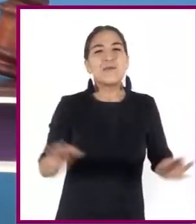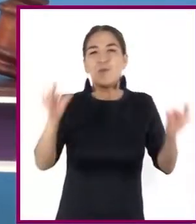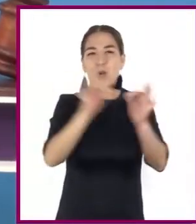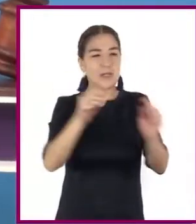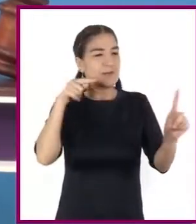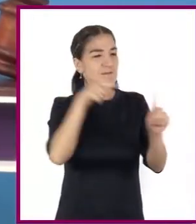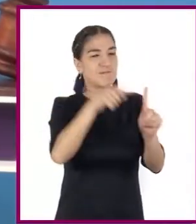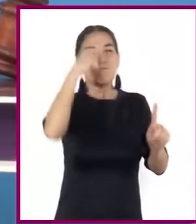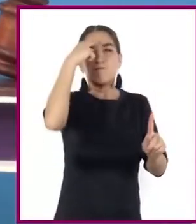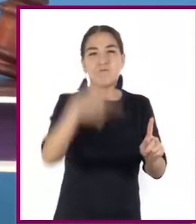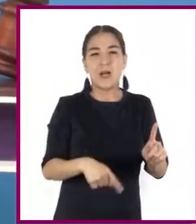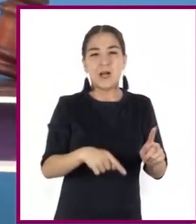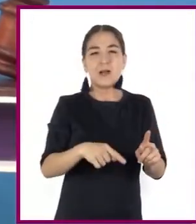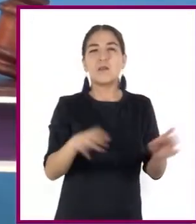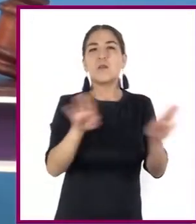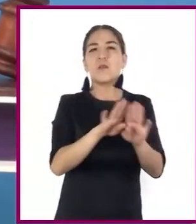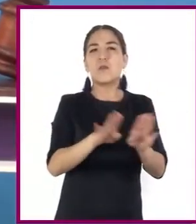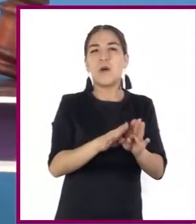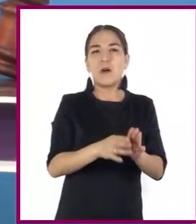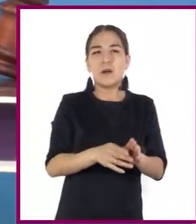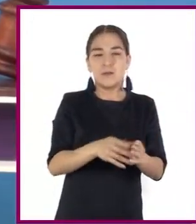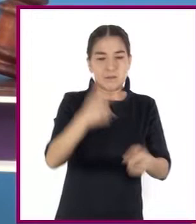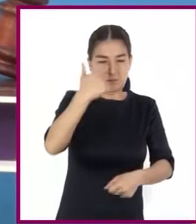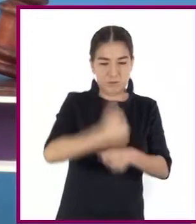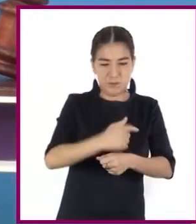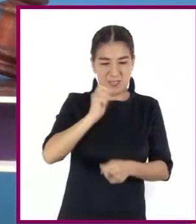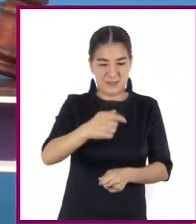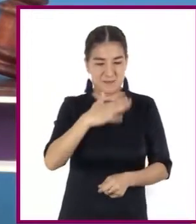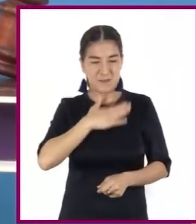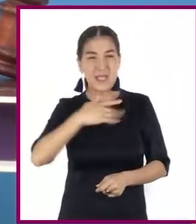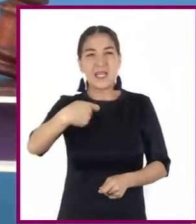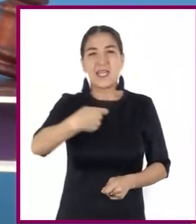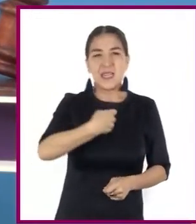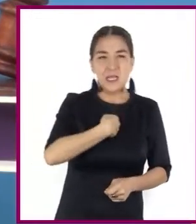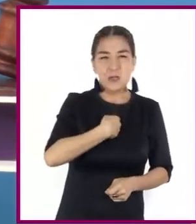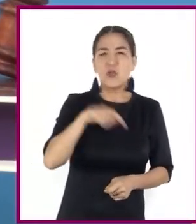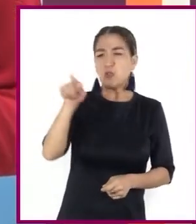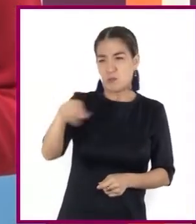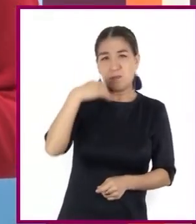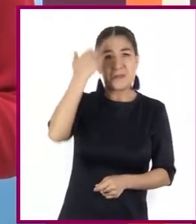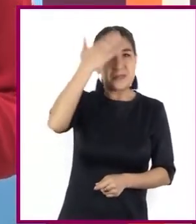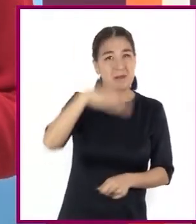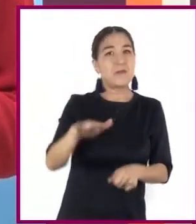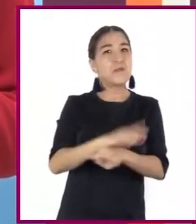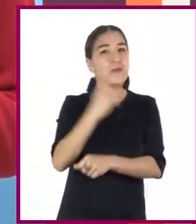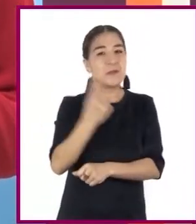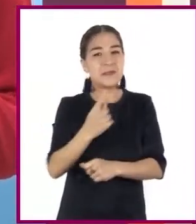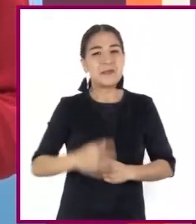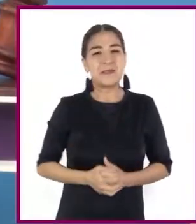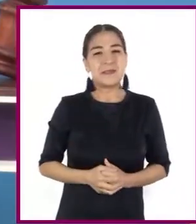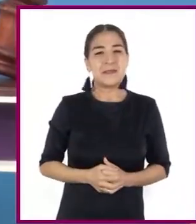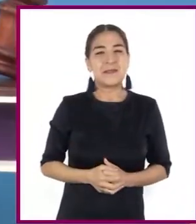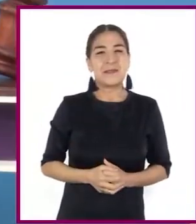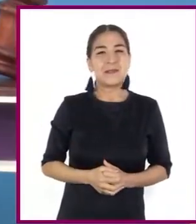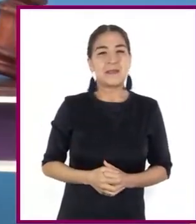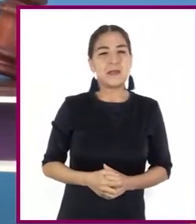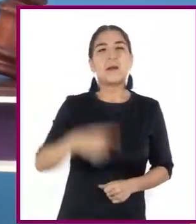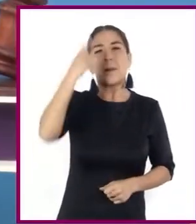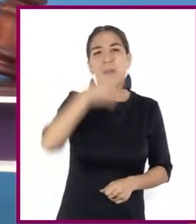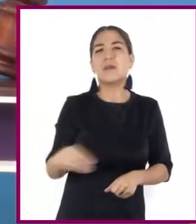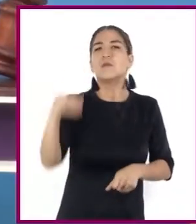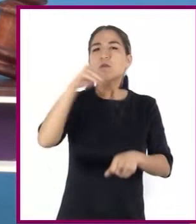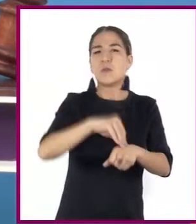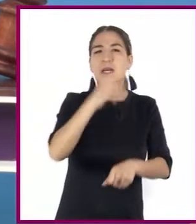para identificar parte de nuestra identidad? ¿Te gustaría saber por qué? Para complementar